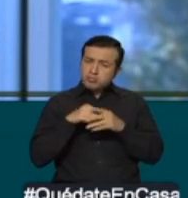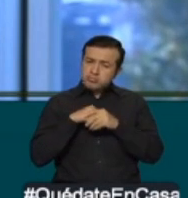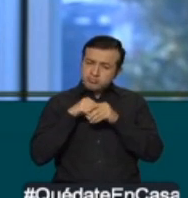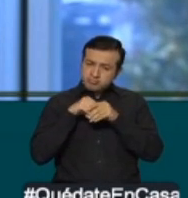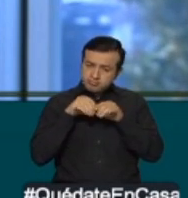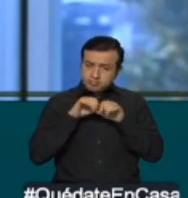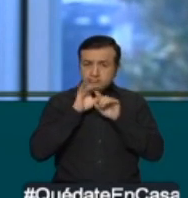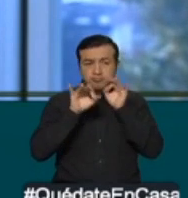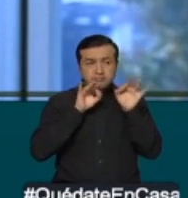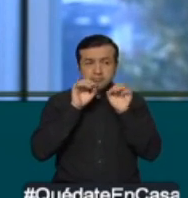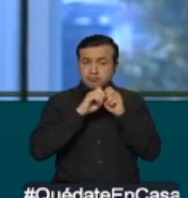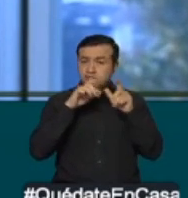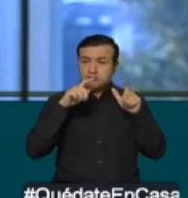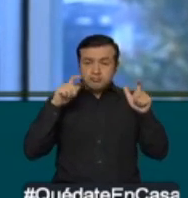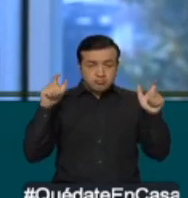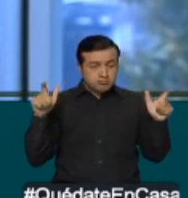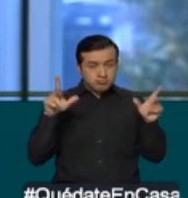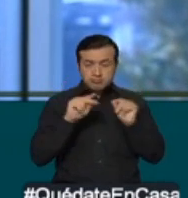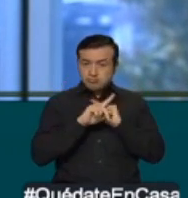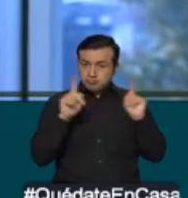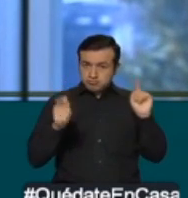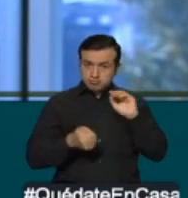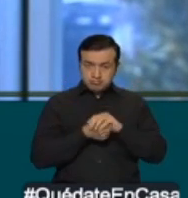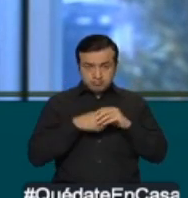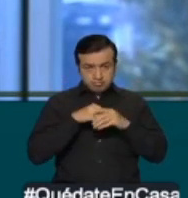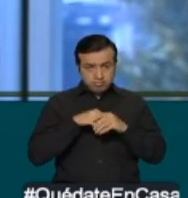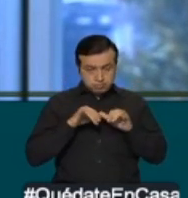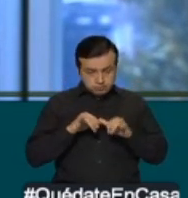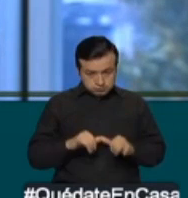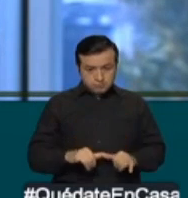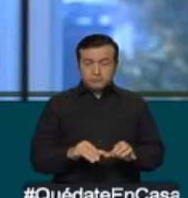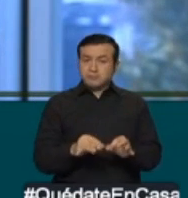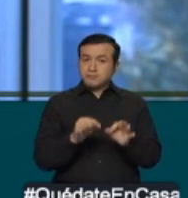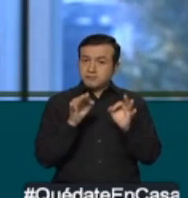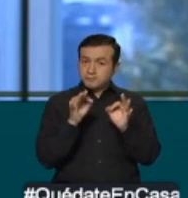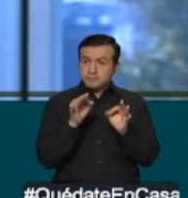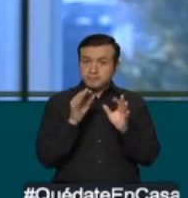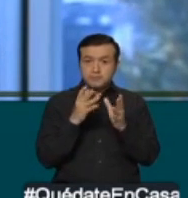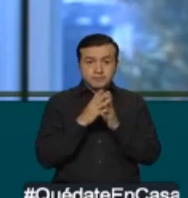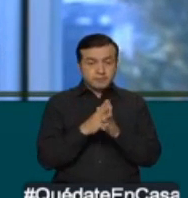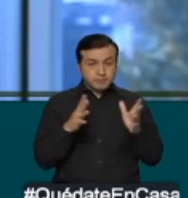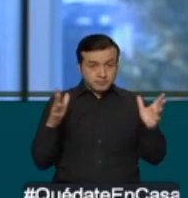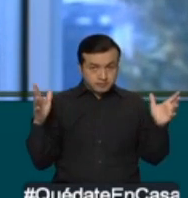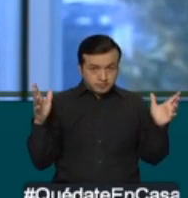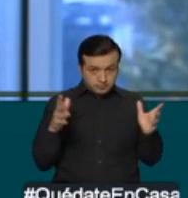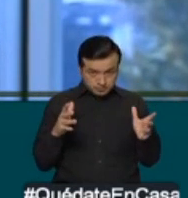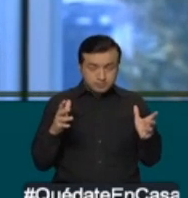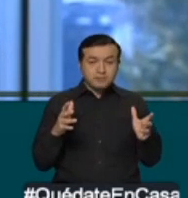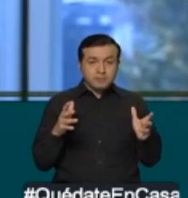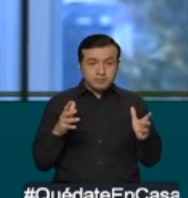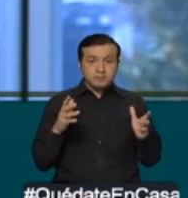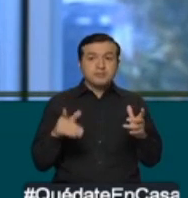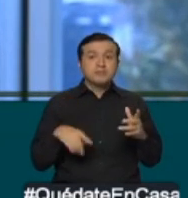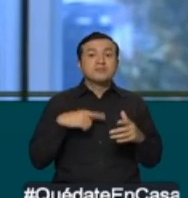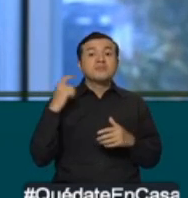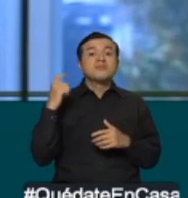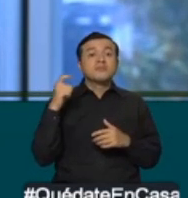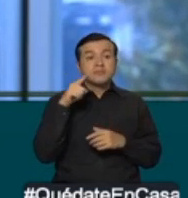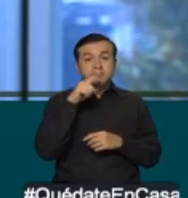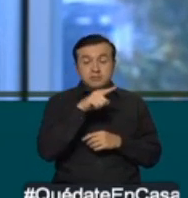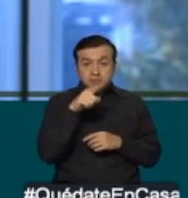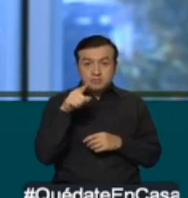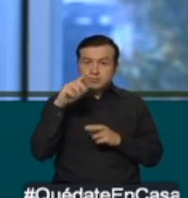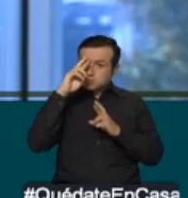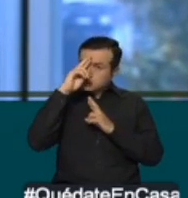evitar que podamos tener un contagio progresivo y masivo hasta colapsar el sistema de salud necesitamos que usted